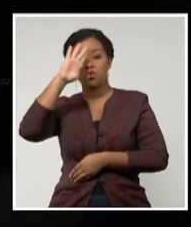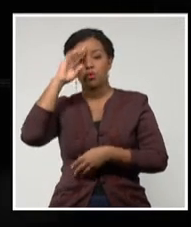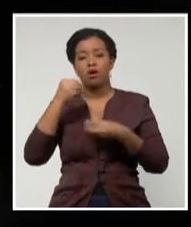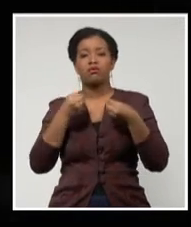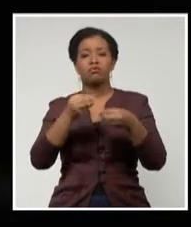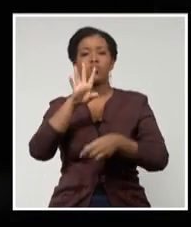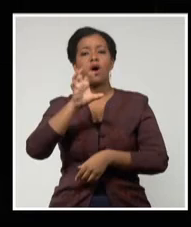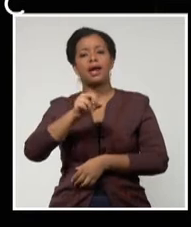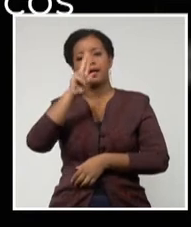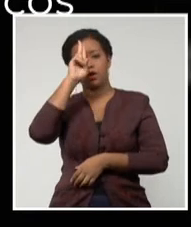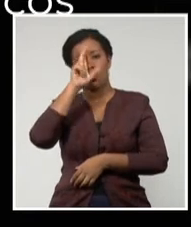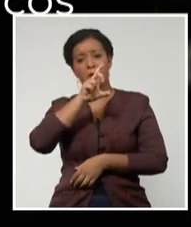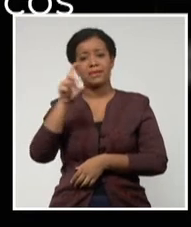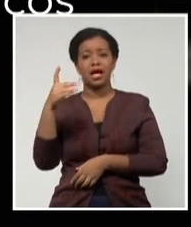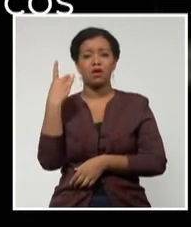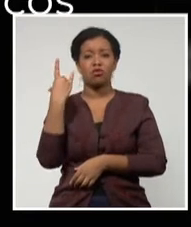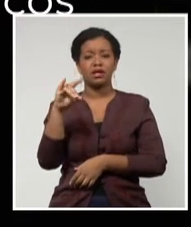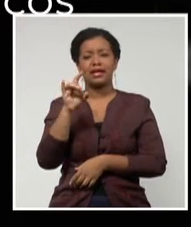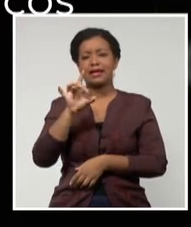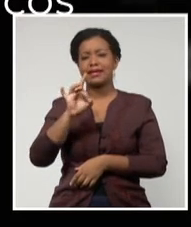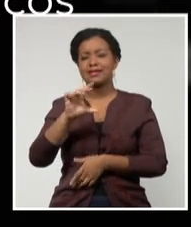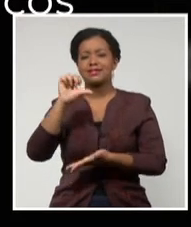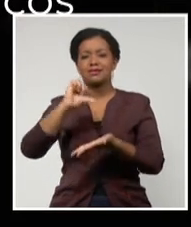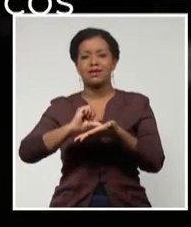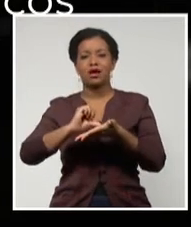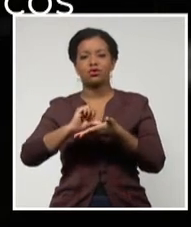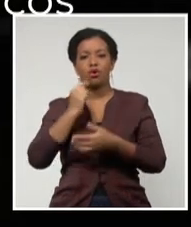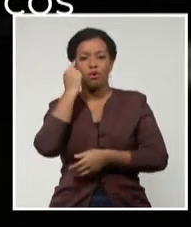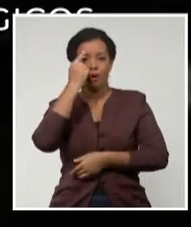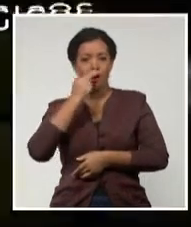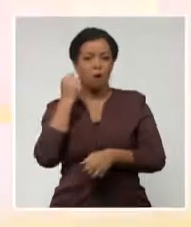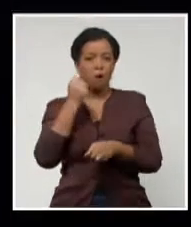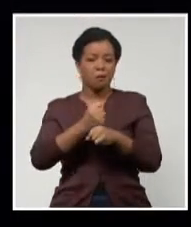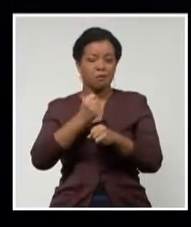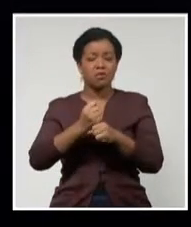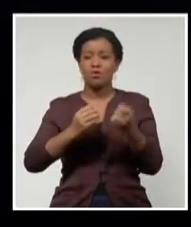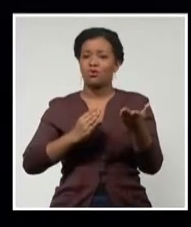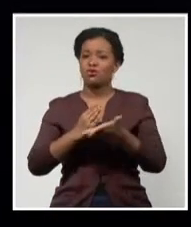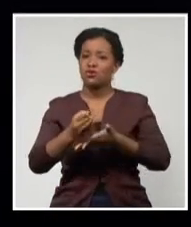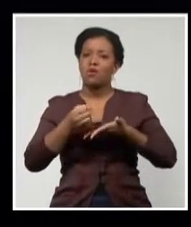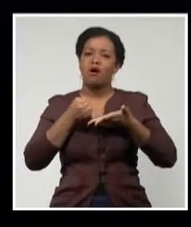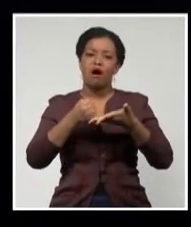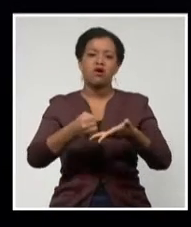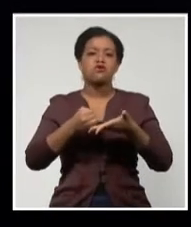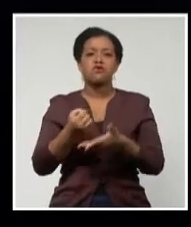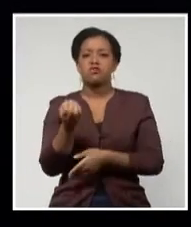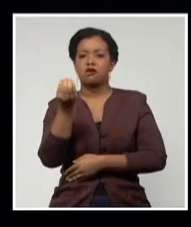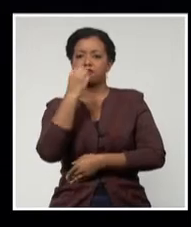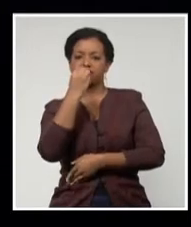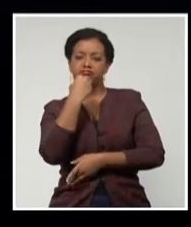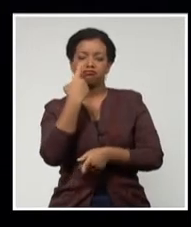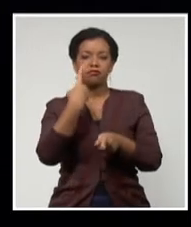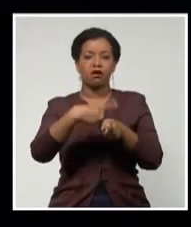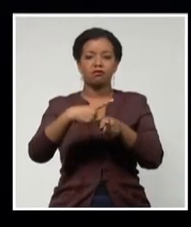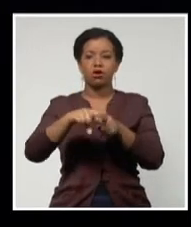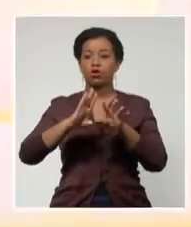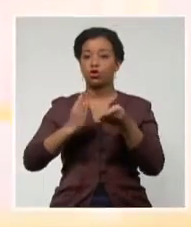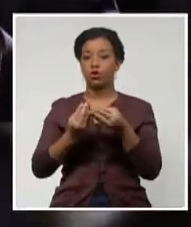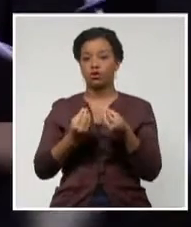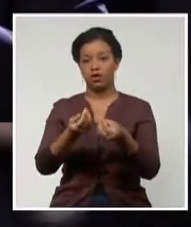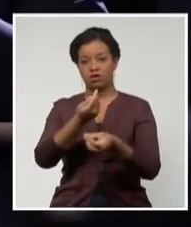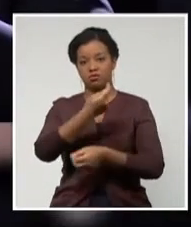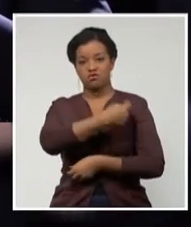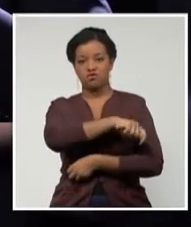a Bolivia, los 15 centros oftalmológicos y mantuvo toda la cooperación con los insumos y todo lo que le iba ofreciendo al pueblo